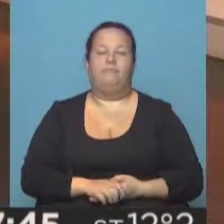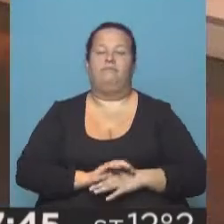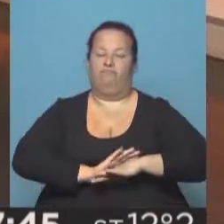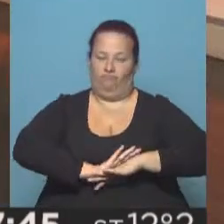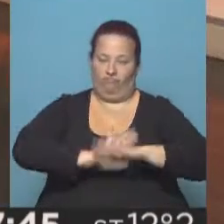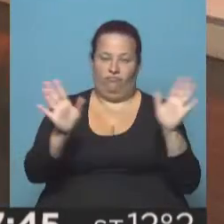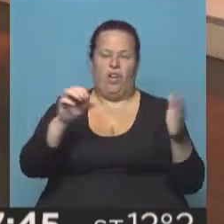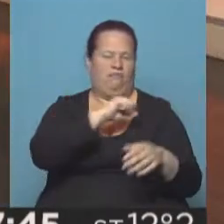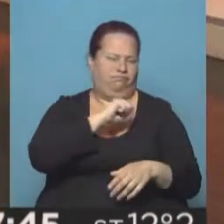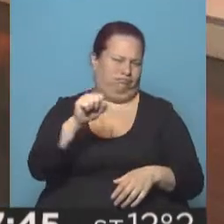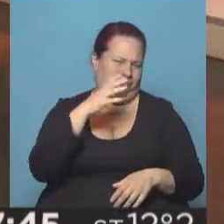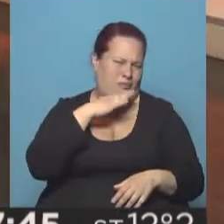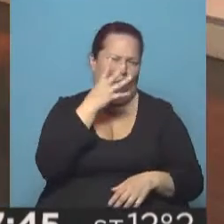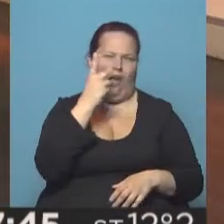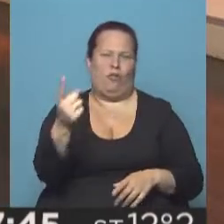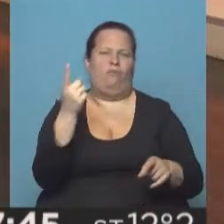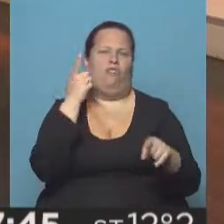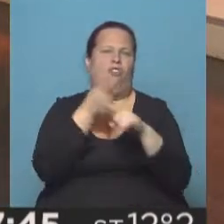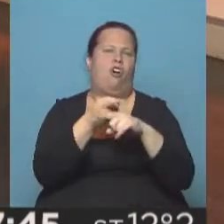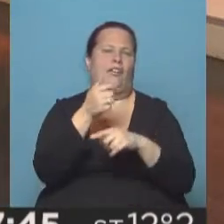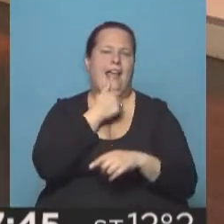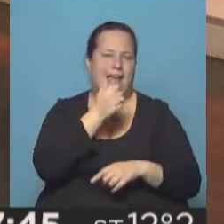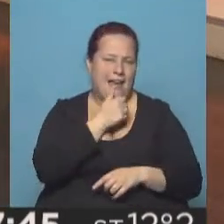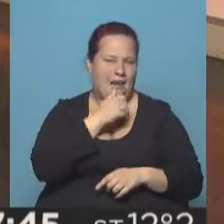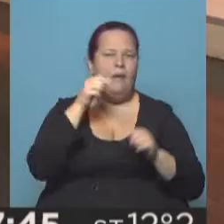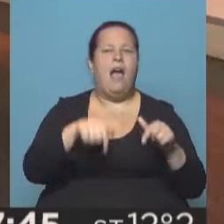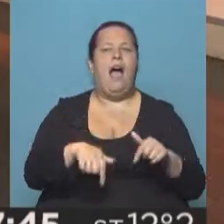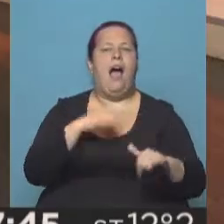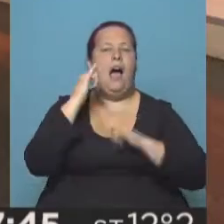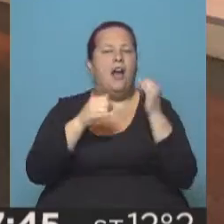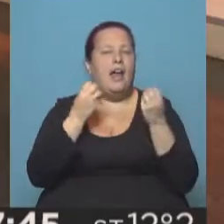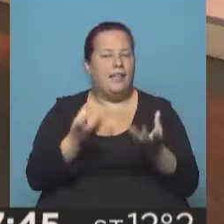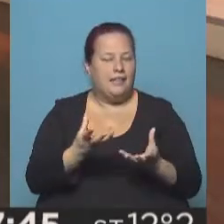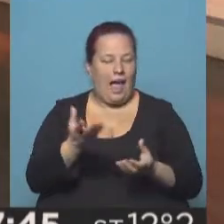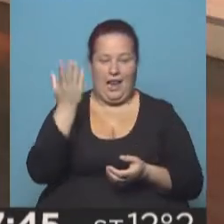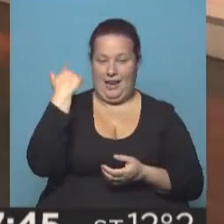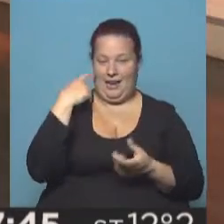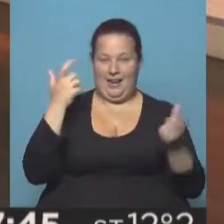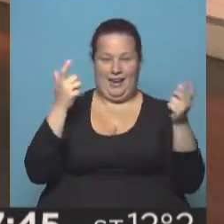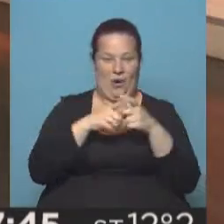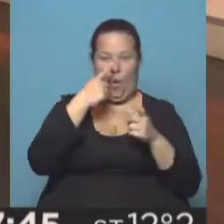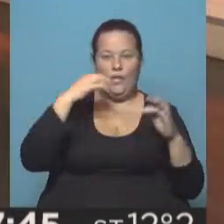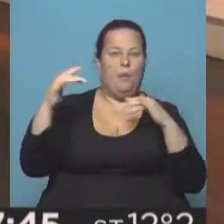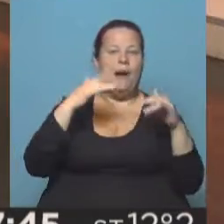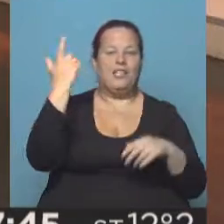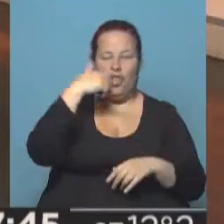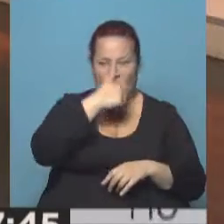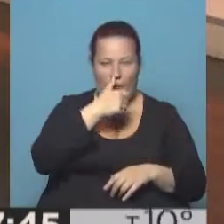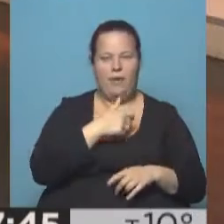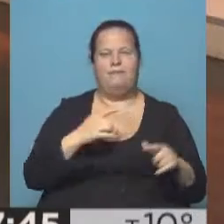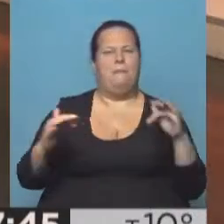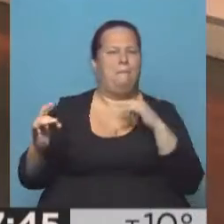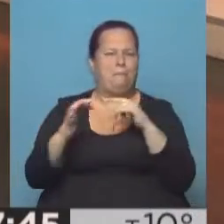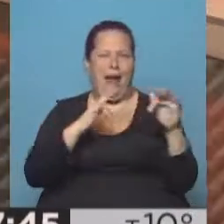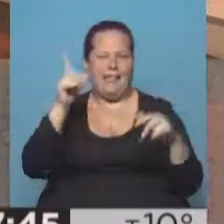Ya compartimos lo que fue goleada de Boca 4-1 frente a Quilmes y ahora es momento de repasar lo que sucedía en el último encuentro de domingo.